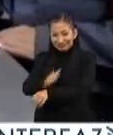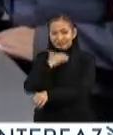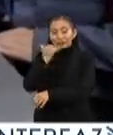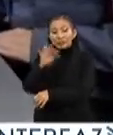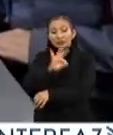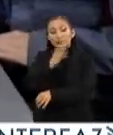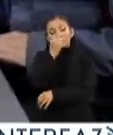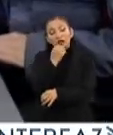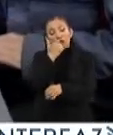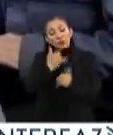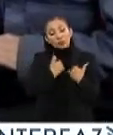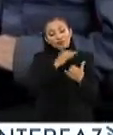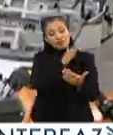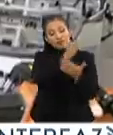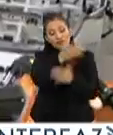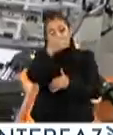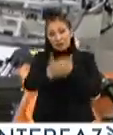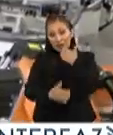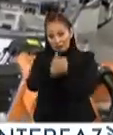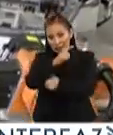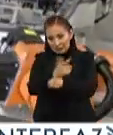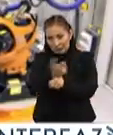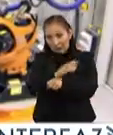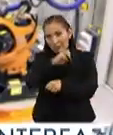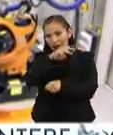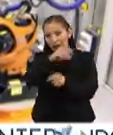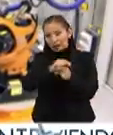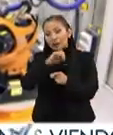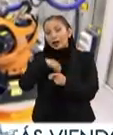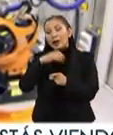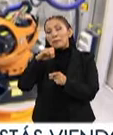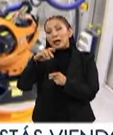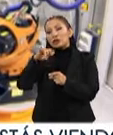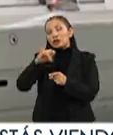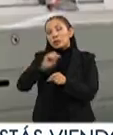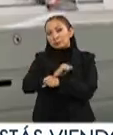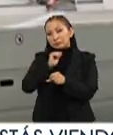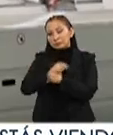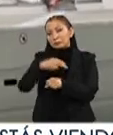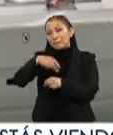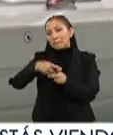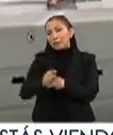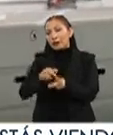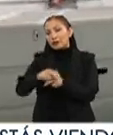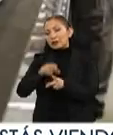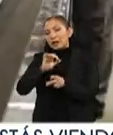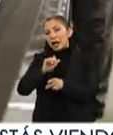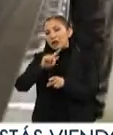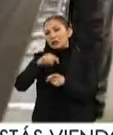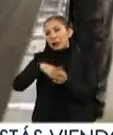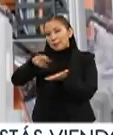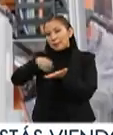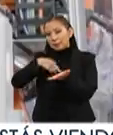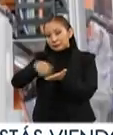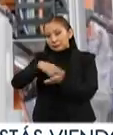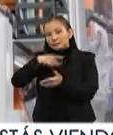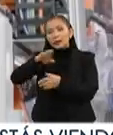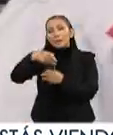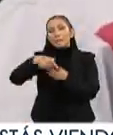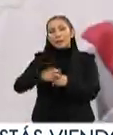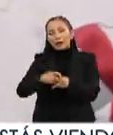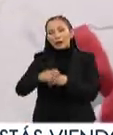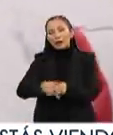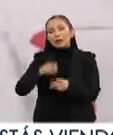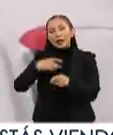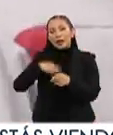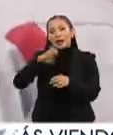a 49 jóvenes de la carrera de mecatrónica, mecatrónica automotriz, mecánica de carrocería y pintura, mecánica de herramienta